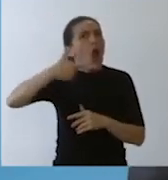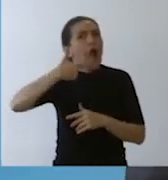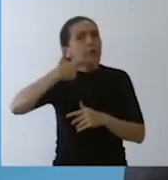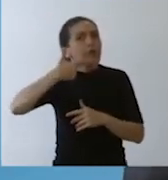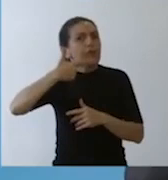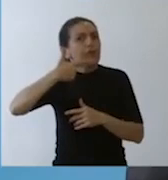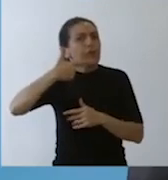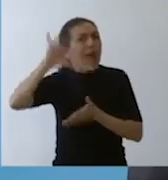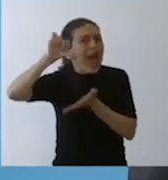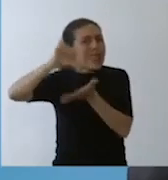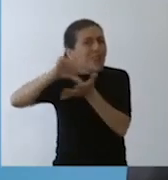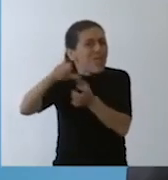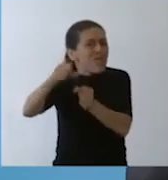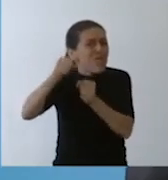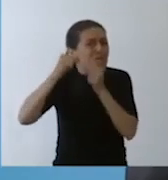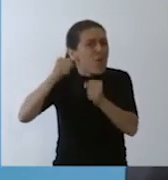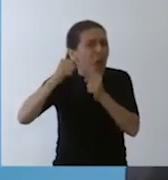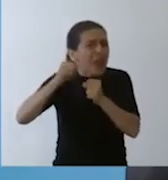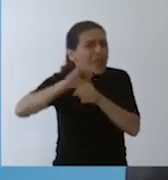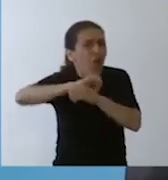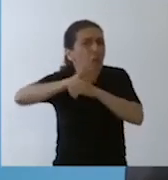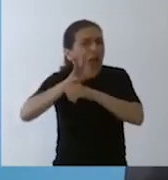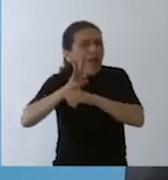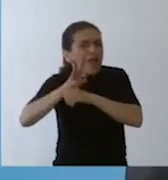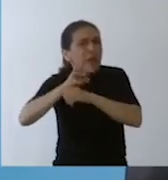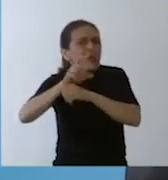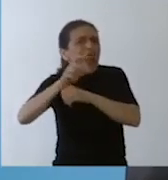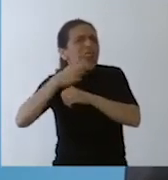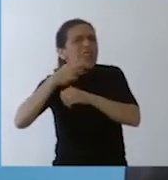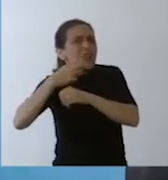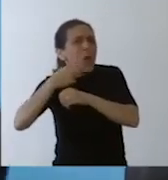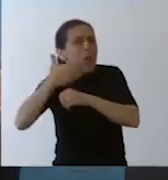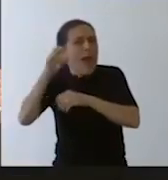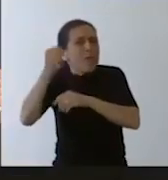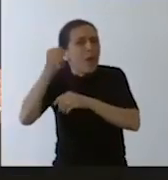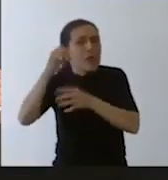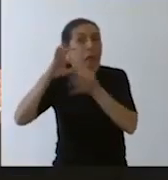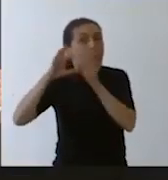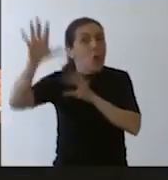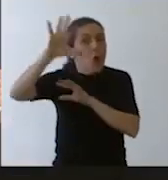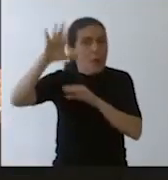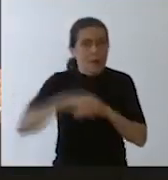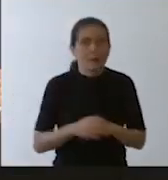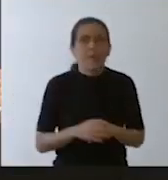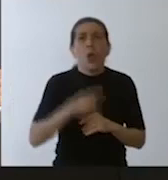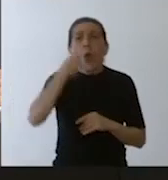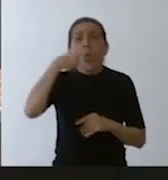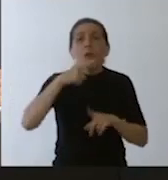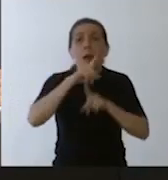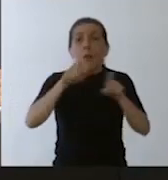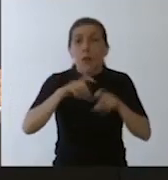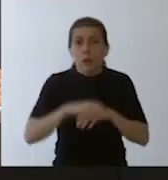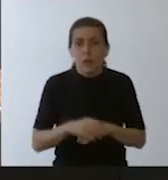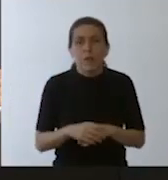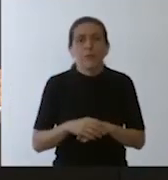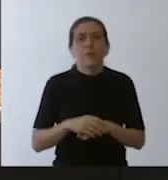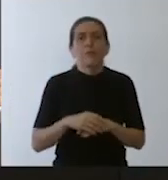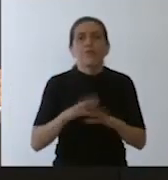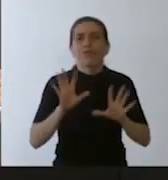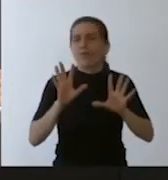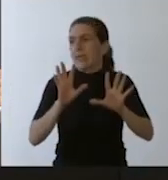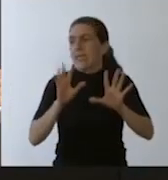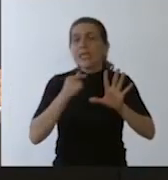del coronavirus 19 es Europa actualmente, ¿no? Última pregunta. Quiero agregar